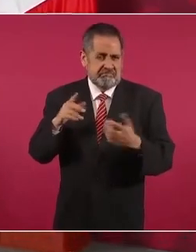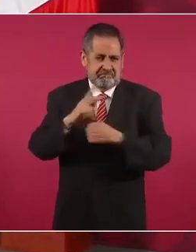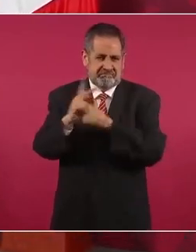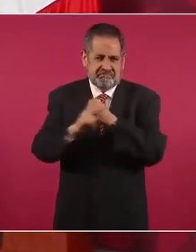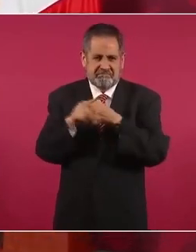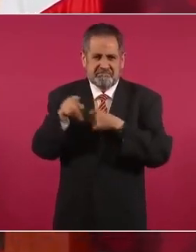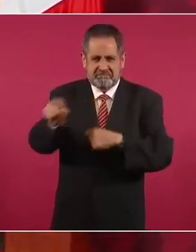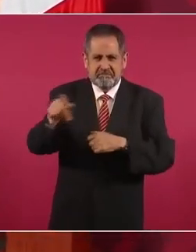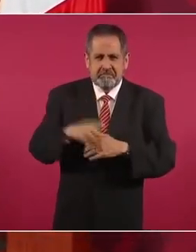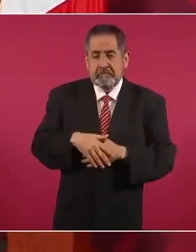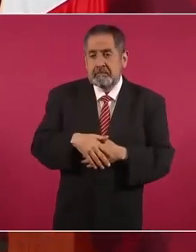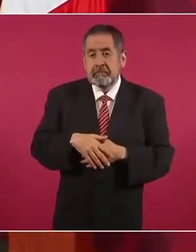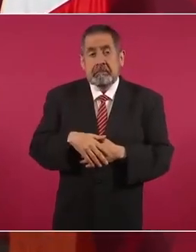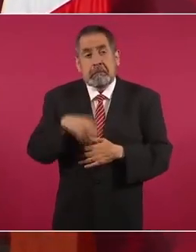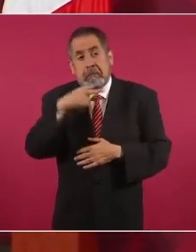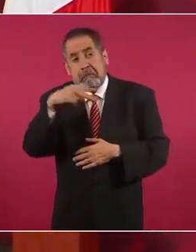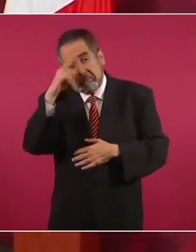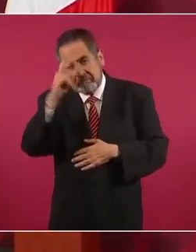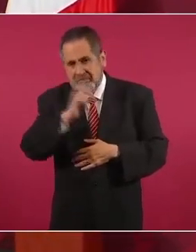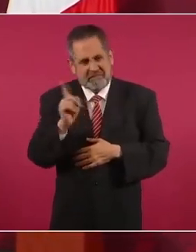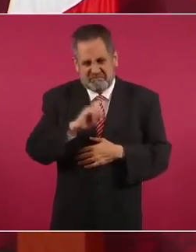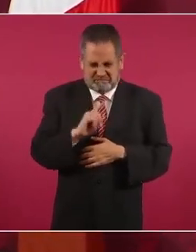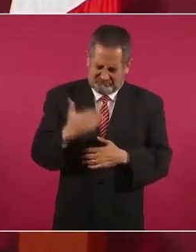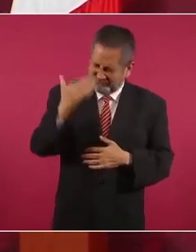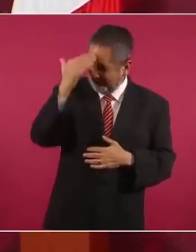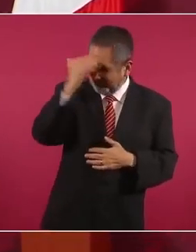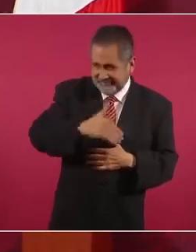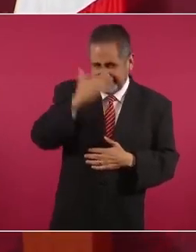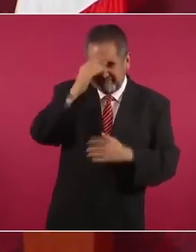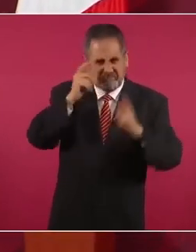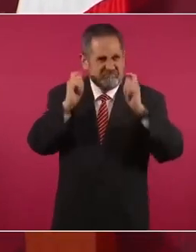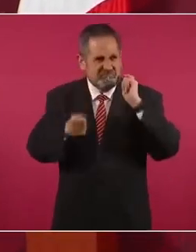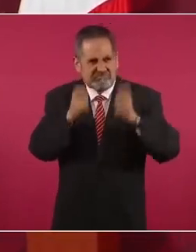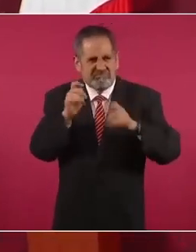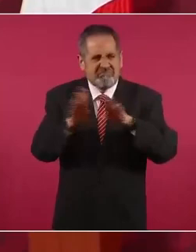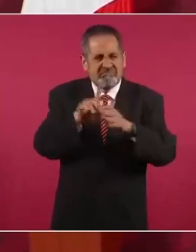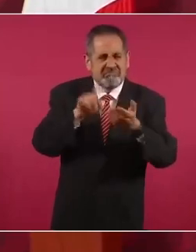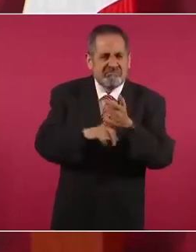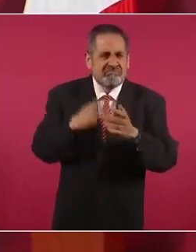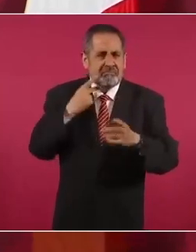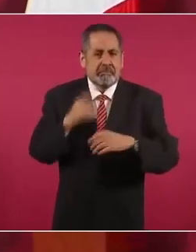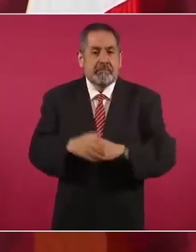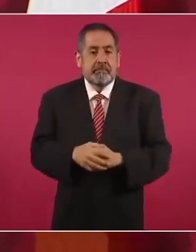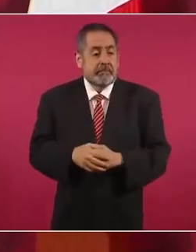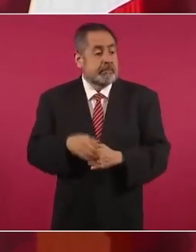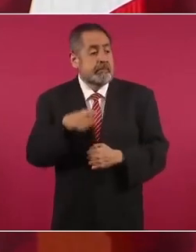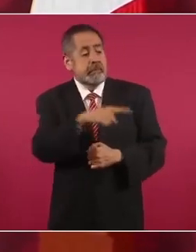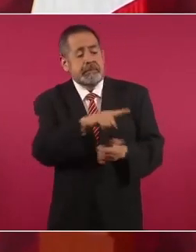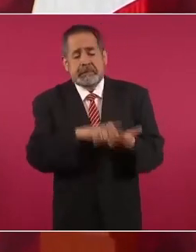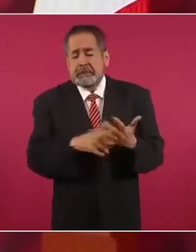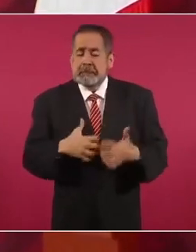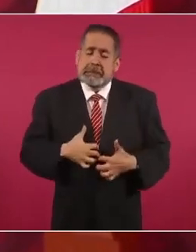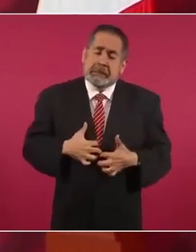con menos analfabetismo político. Y sí, es el coraje que tienen.